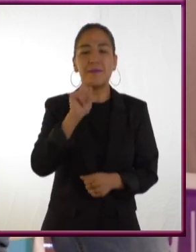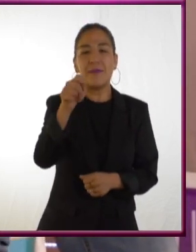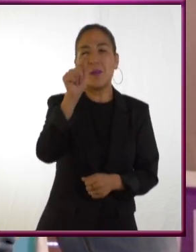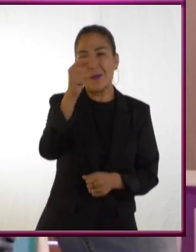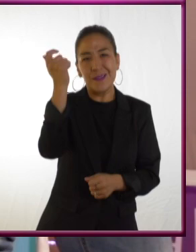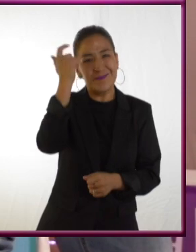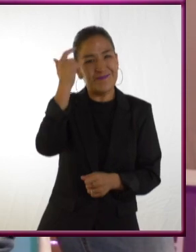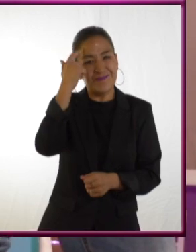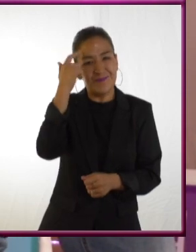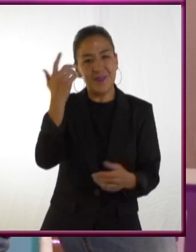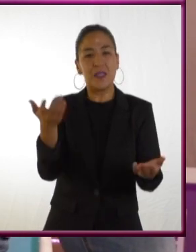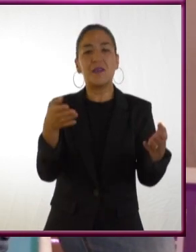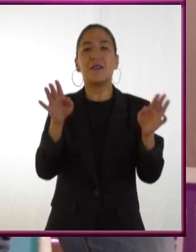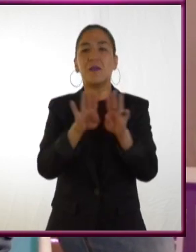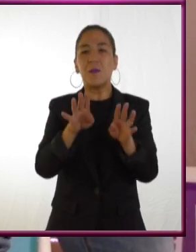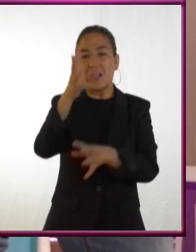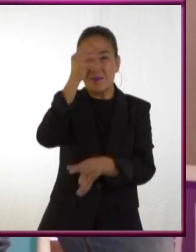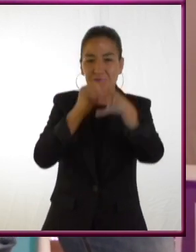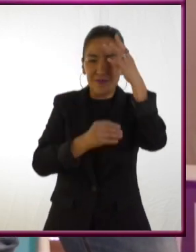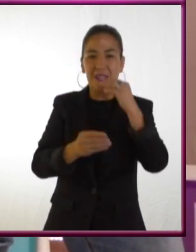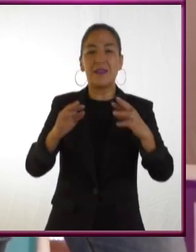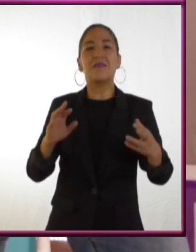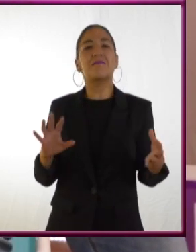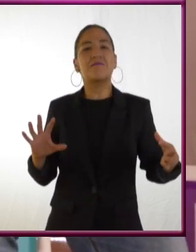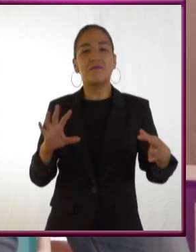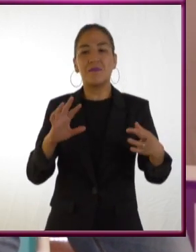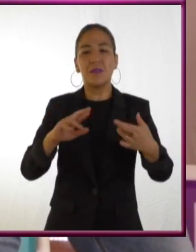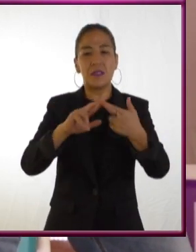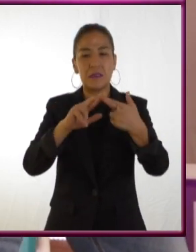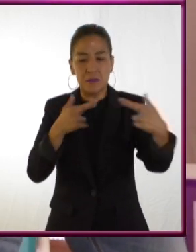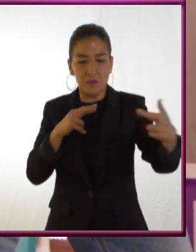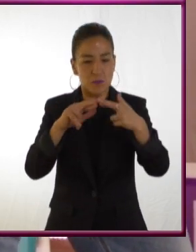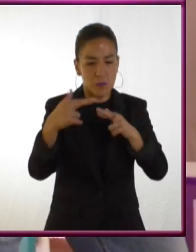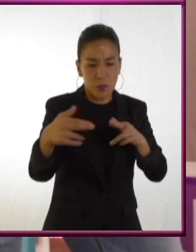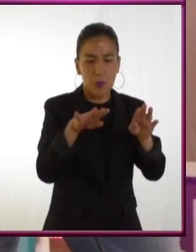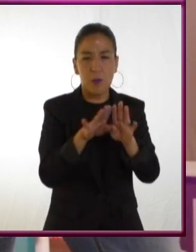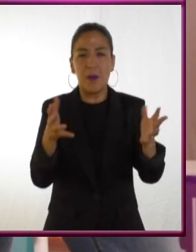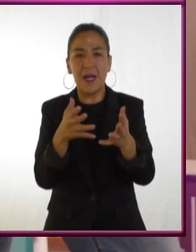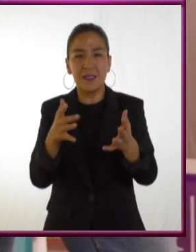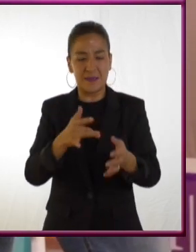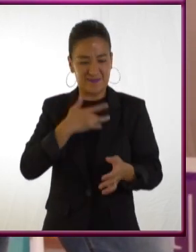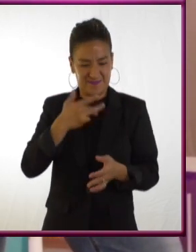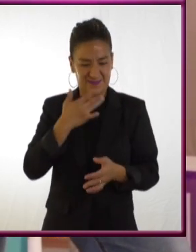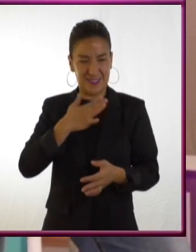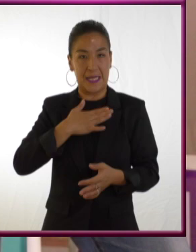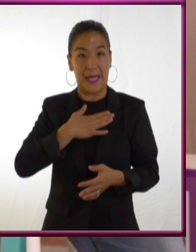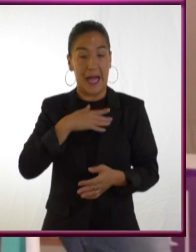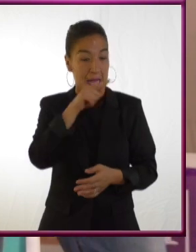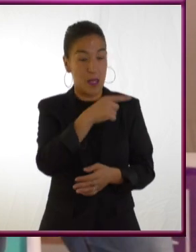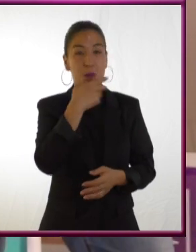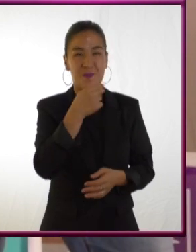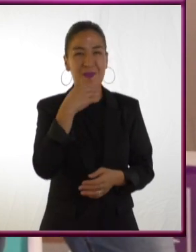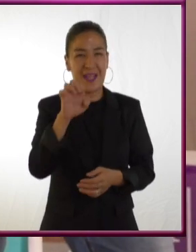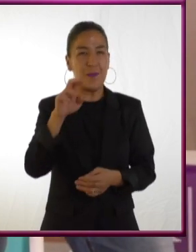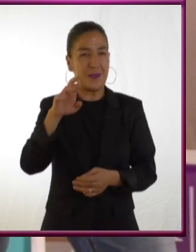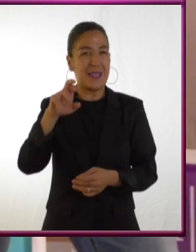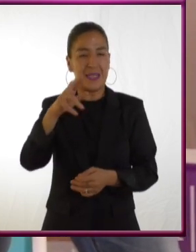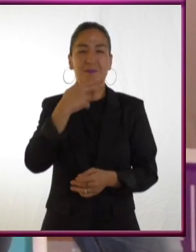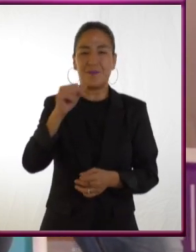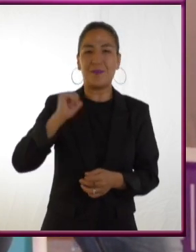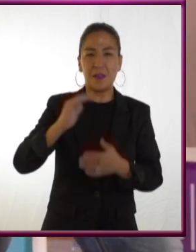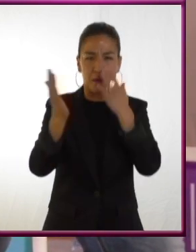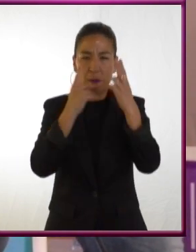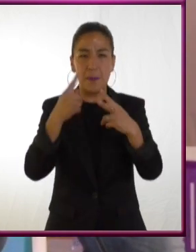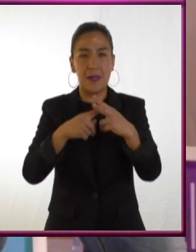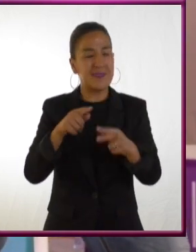se necesita usar mucho el cerebro, los saberes, hacer relaciones y tener intuición. Euler hizo teoremas matemáticos para afirmar